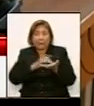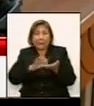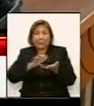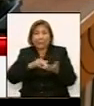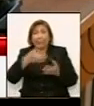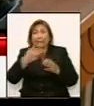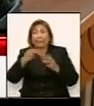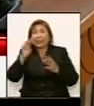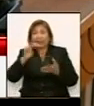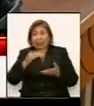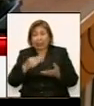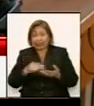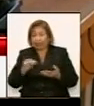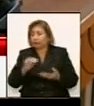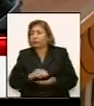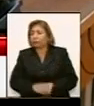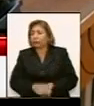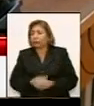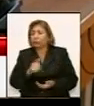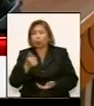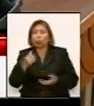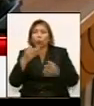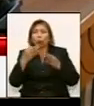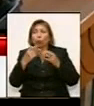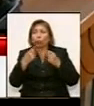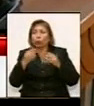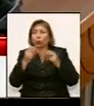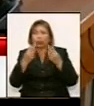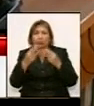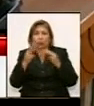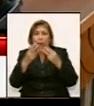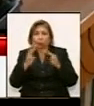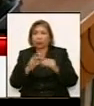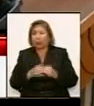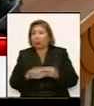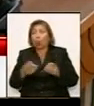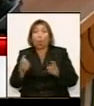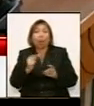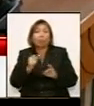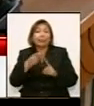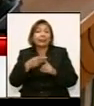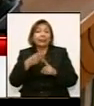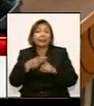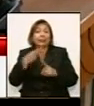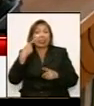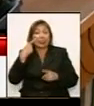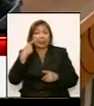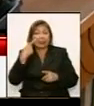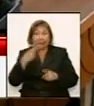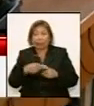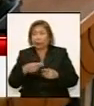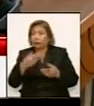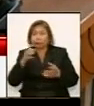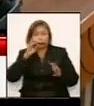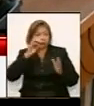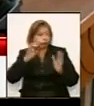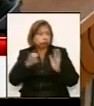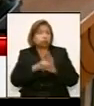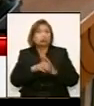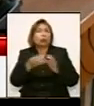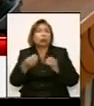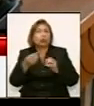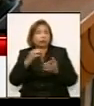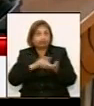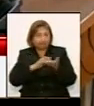como WhatsApp, otras redes como Twitter o inclusive aplicaciones de taxi, por ejemplo. Entonces son diferentes ejemplos de cómo estas